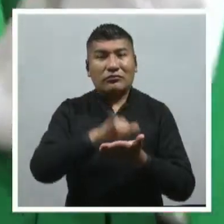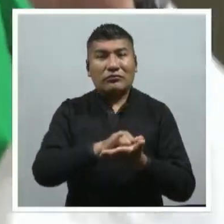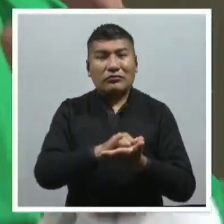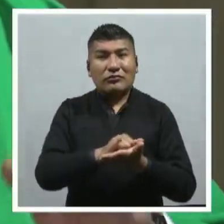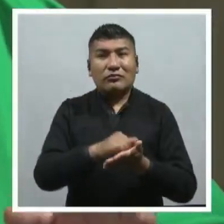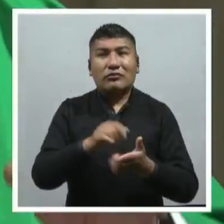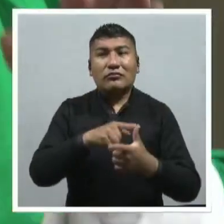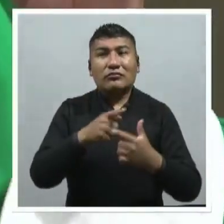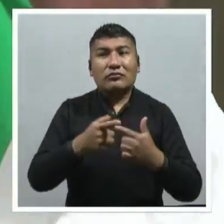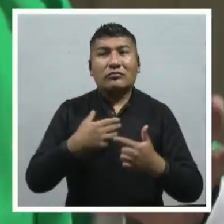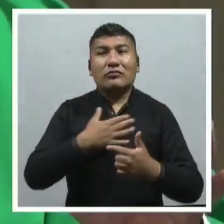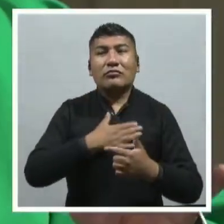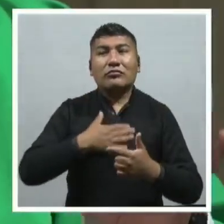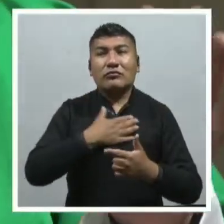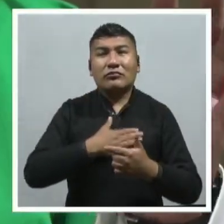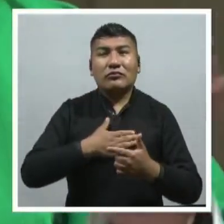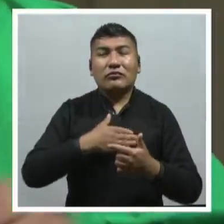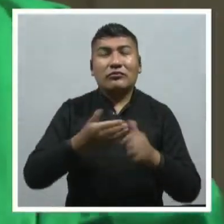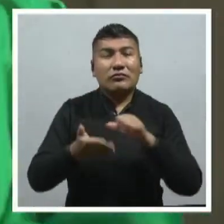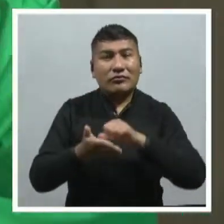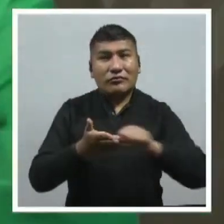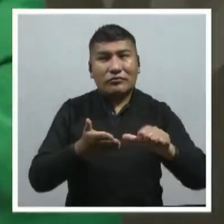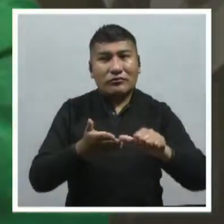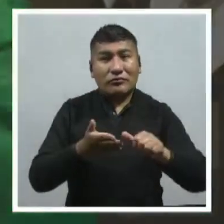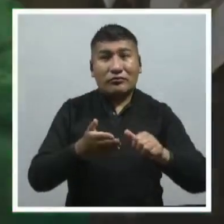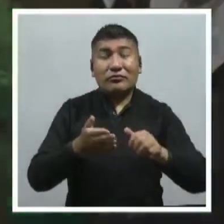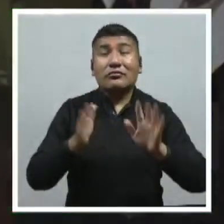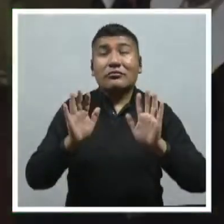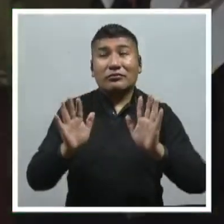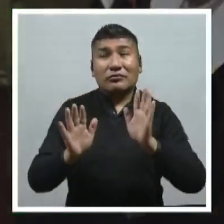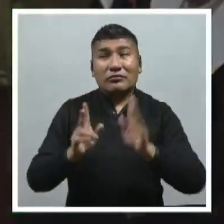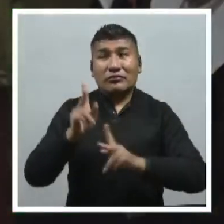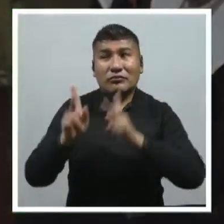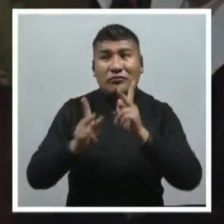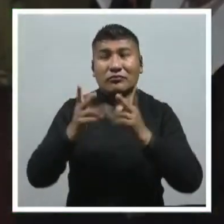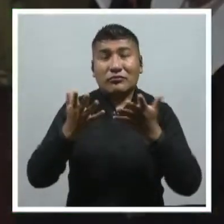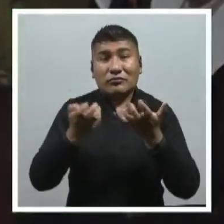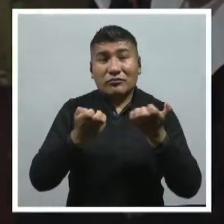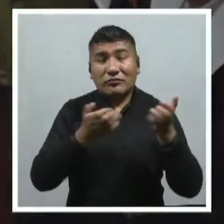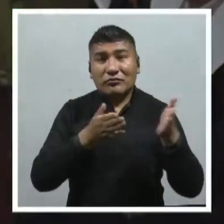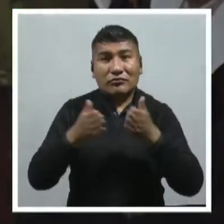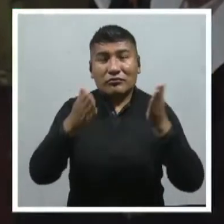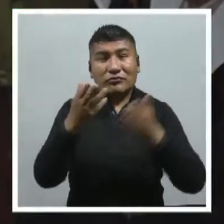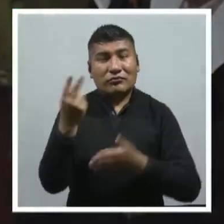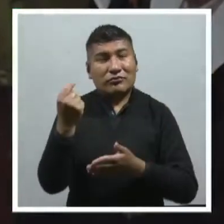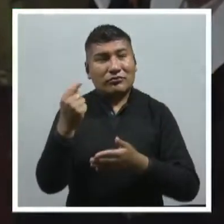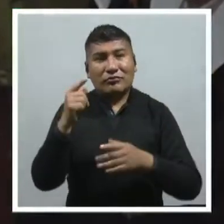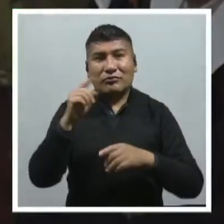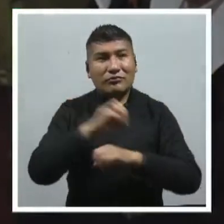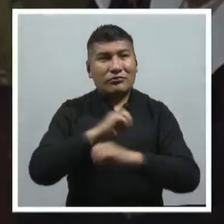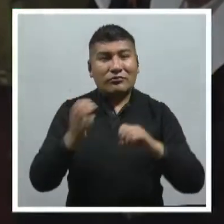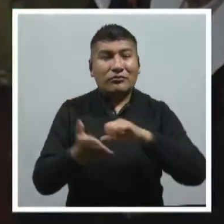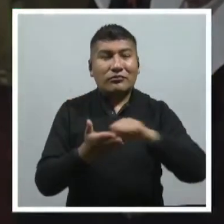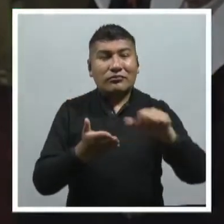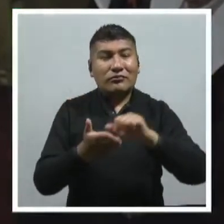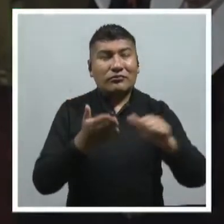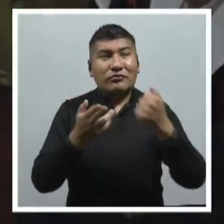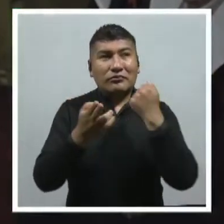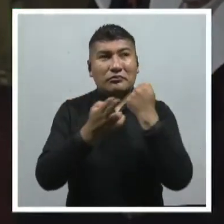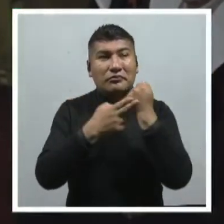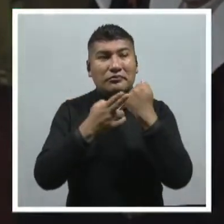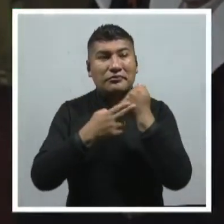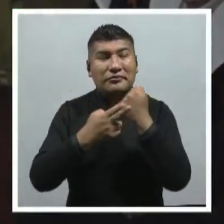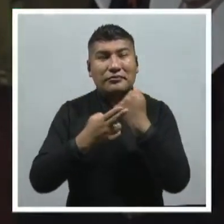Entonces, por favor, gasten. En cambio, el que quiere ir por el lado del dinero, no gasta. Ahusa, ahusa,